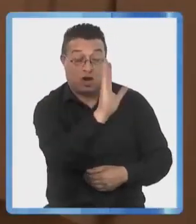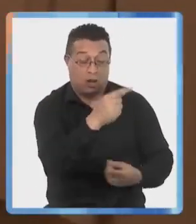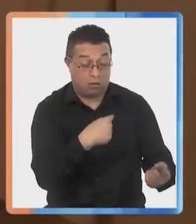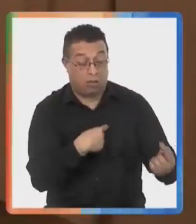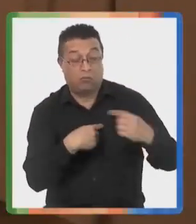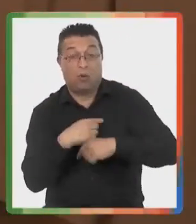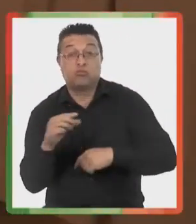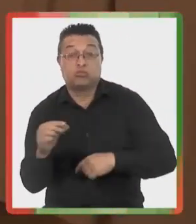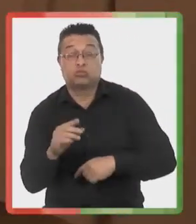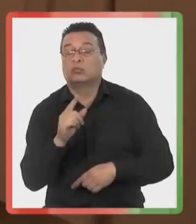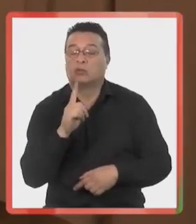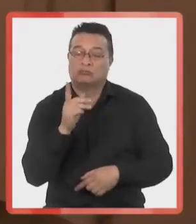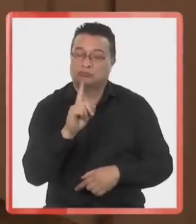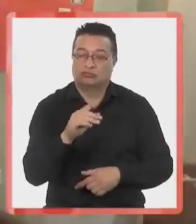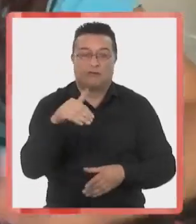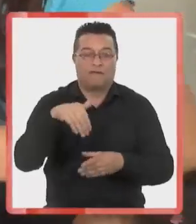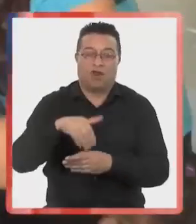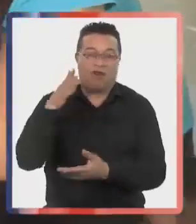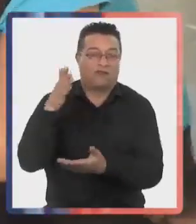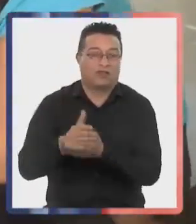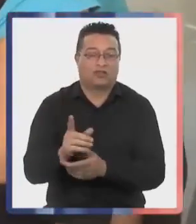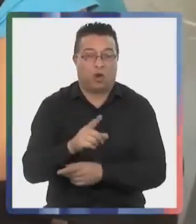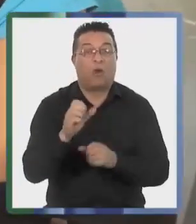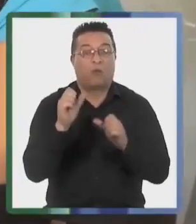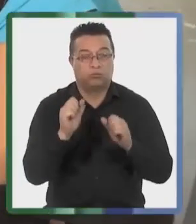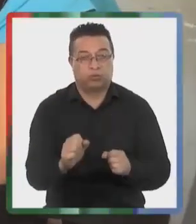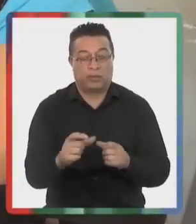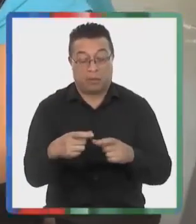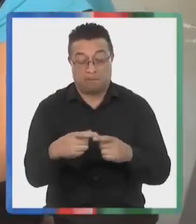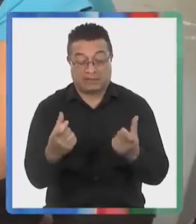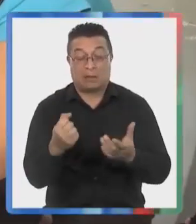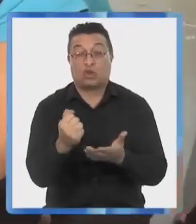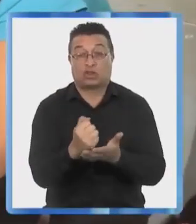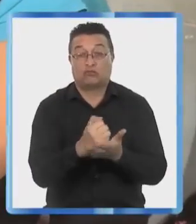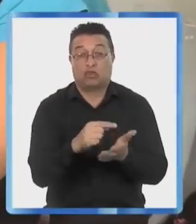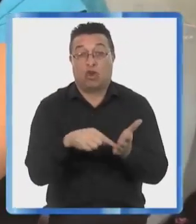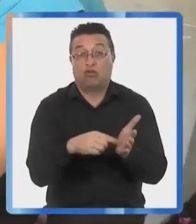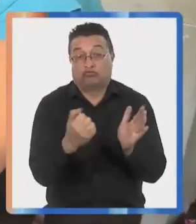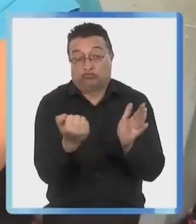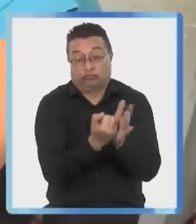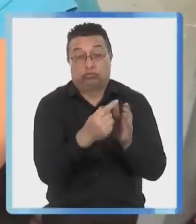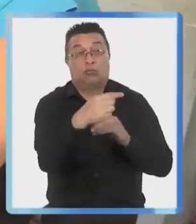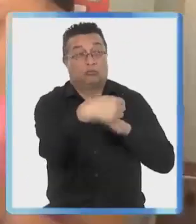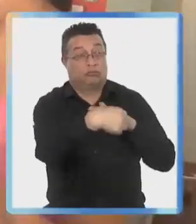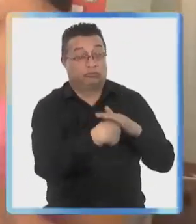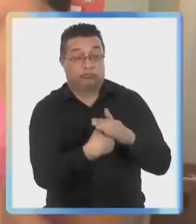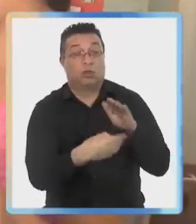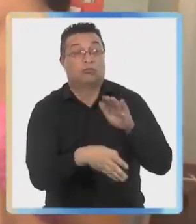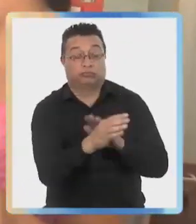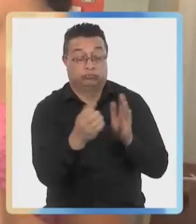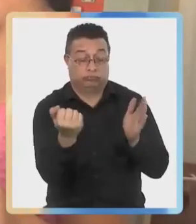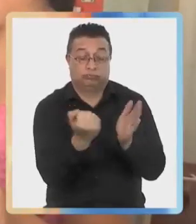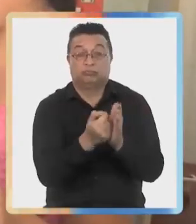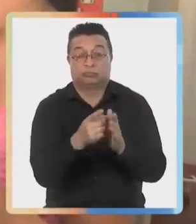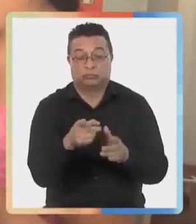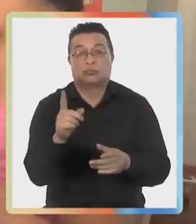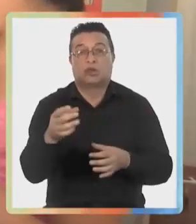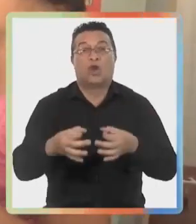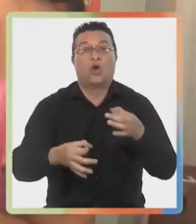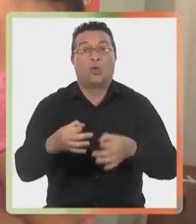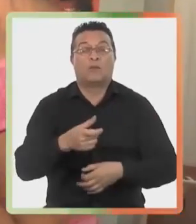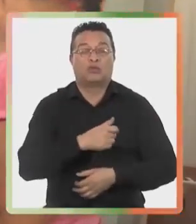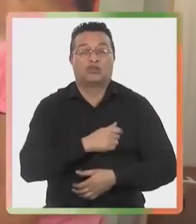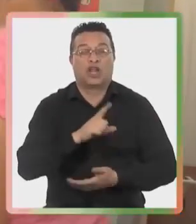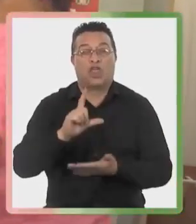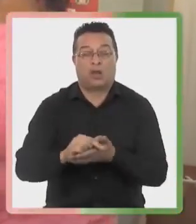extranjero tampoco, y tienen una justificación. Ellos pueden guardar el pasaporte donde están los timbres de entrada y salida para cuando los cita el juez de